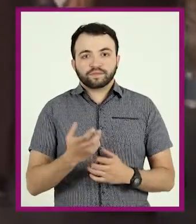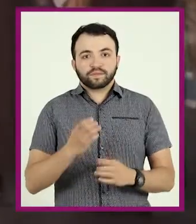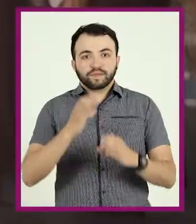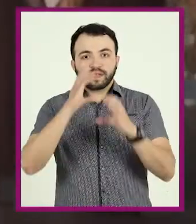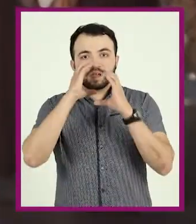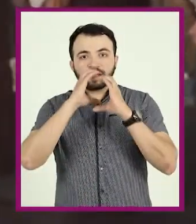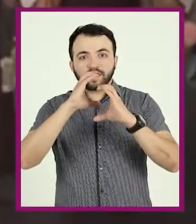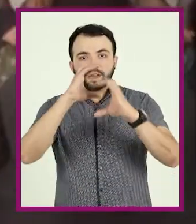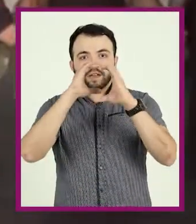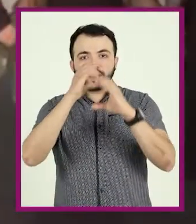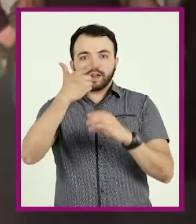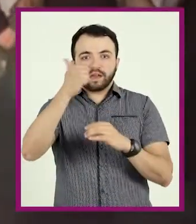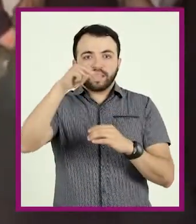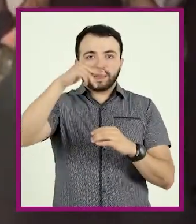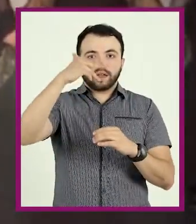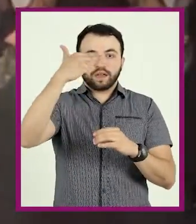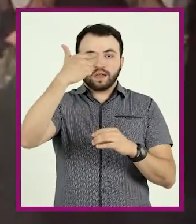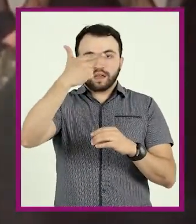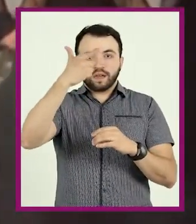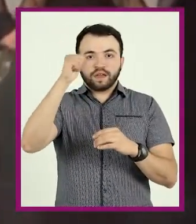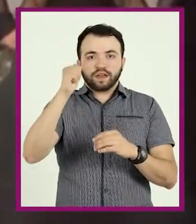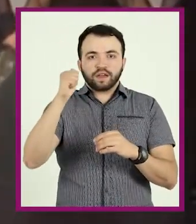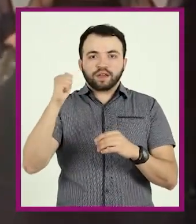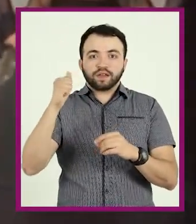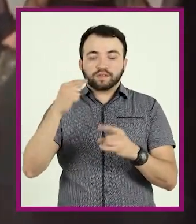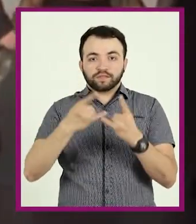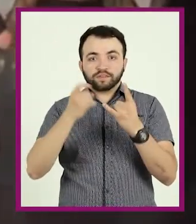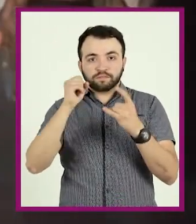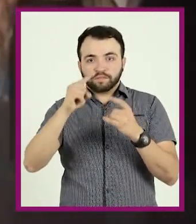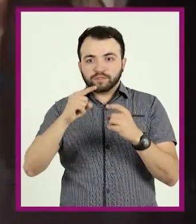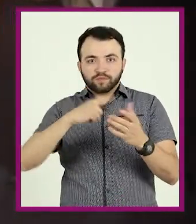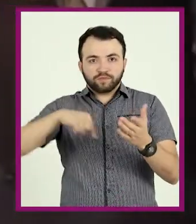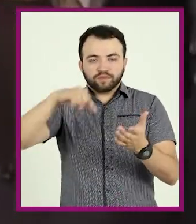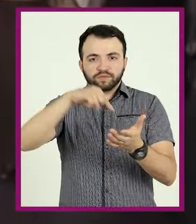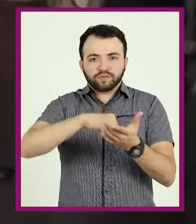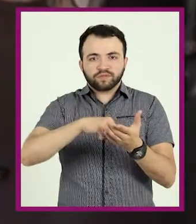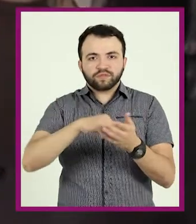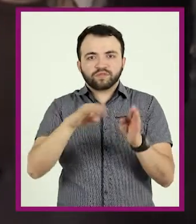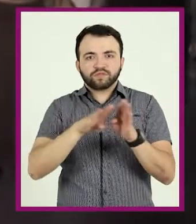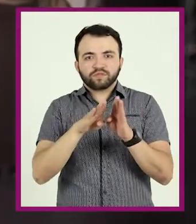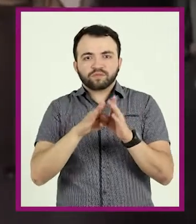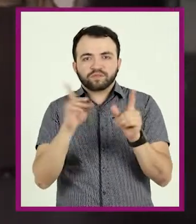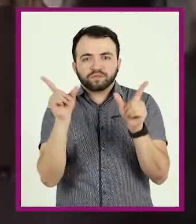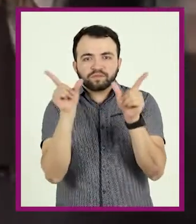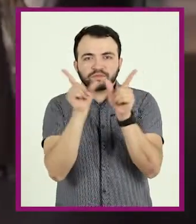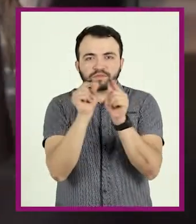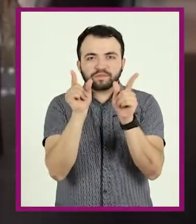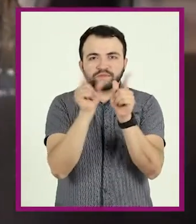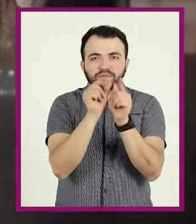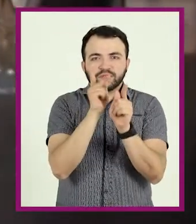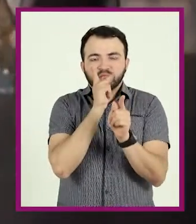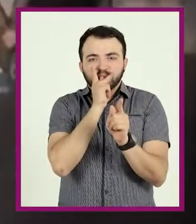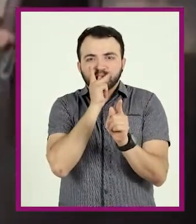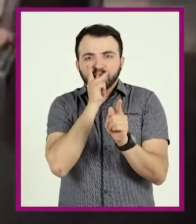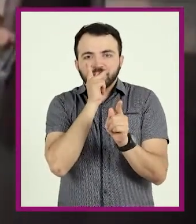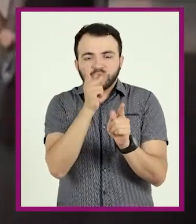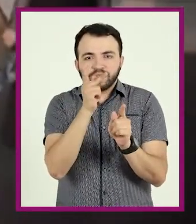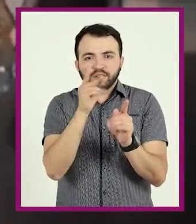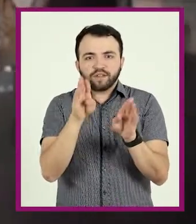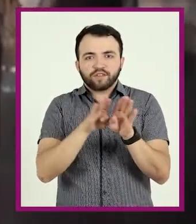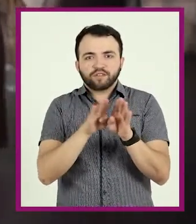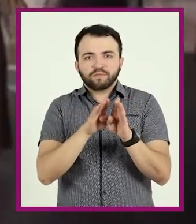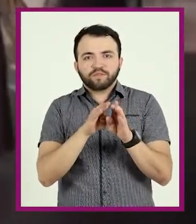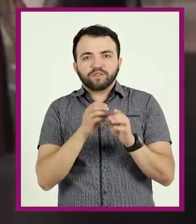El canto ganga de Croacia, Bosnia y Montenegro, elaborado en técnicas vocales que por momentos evocan